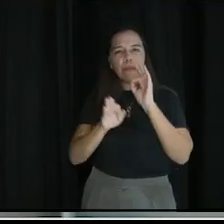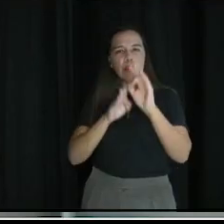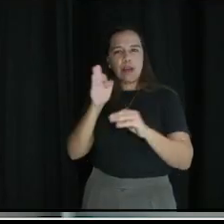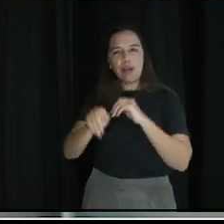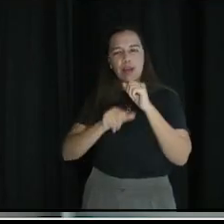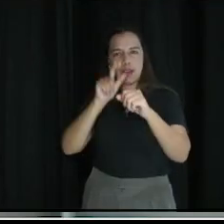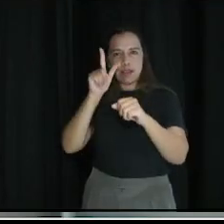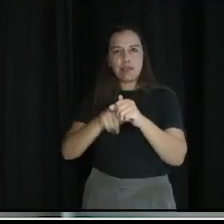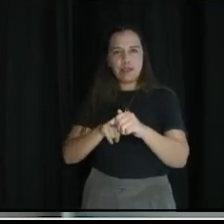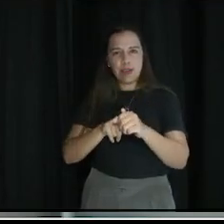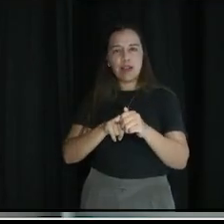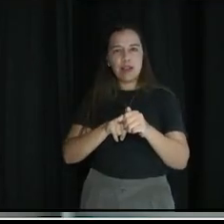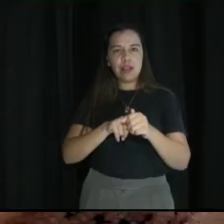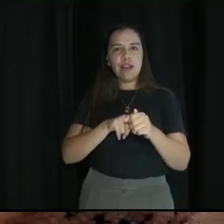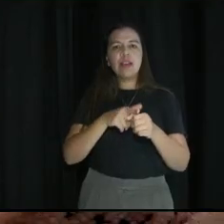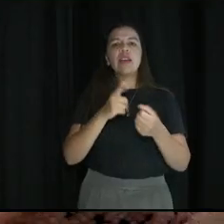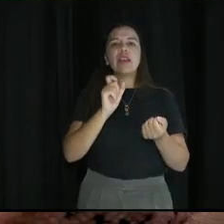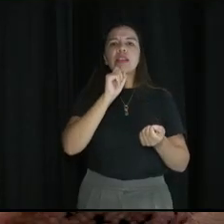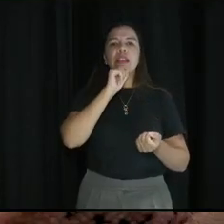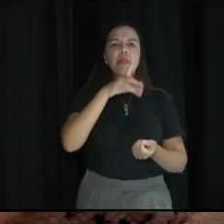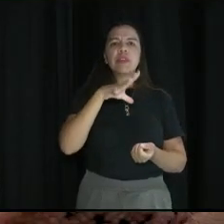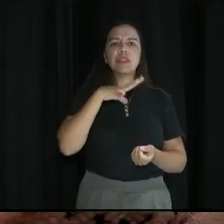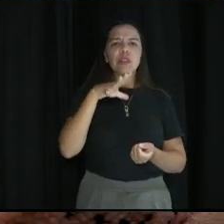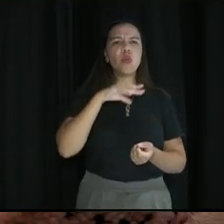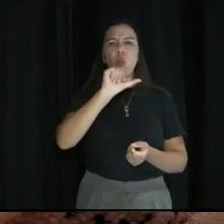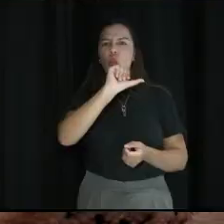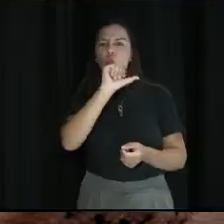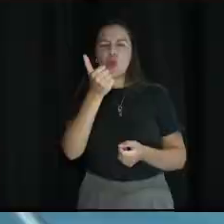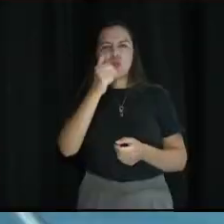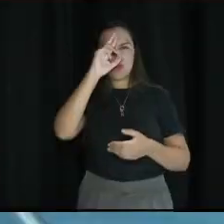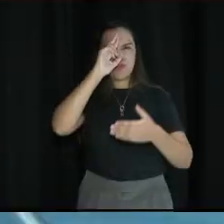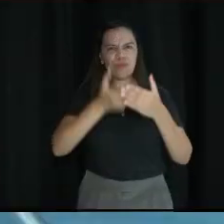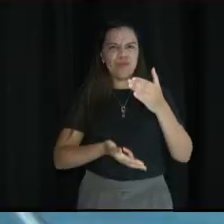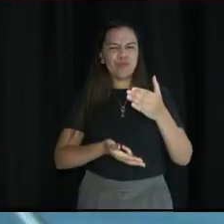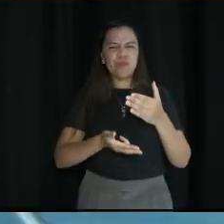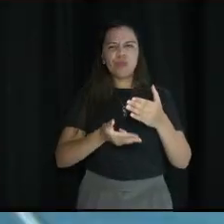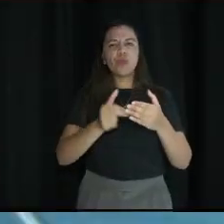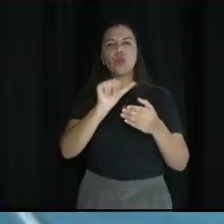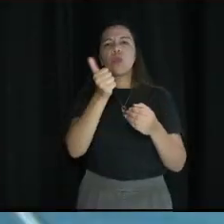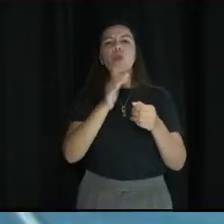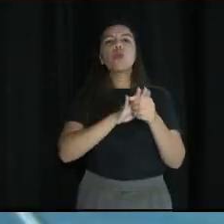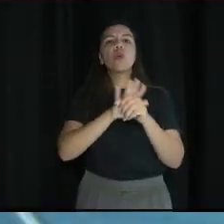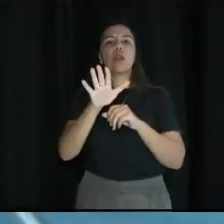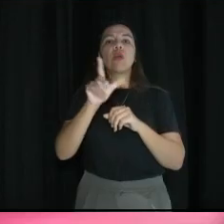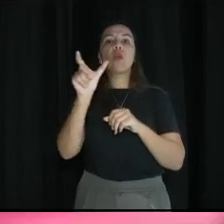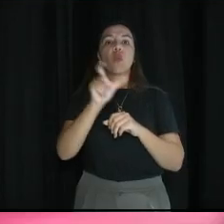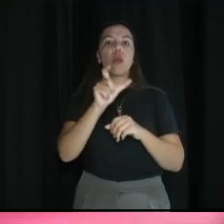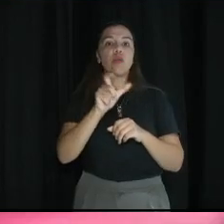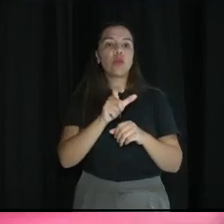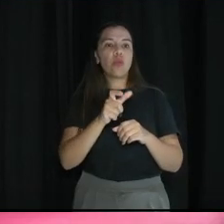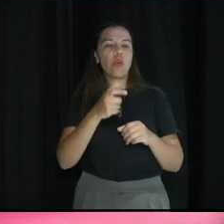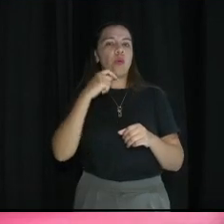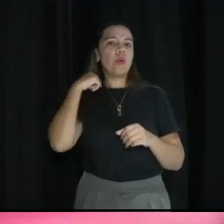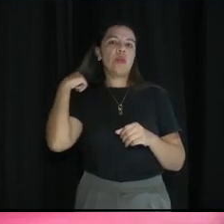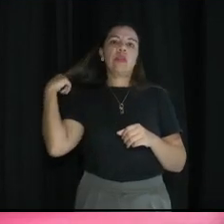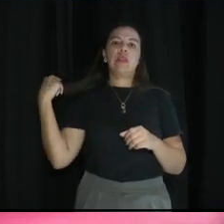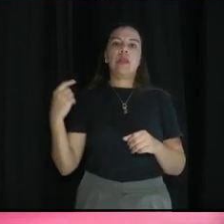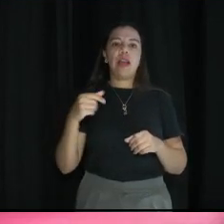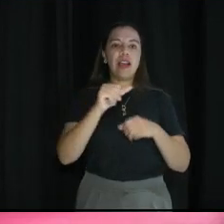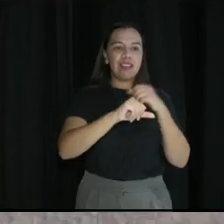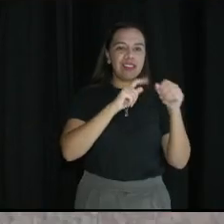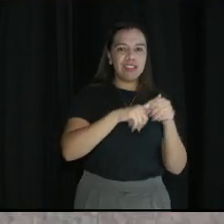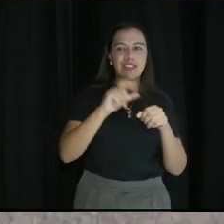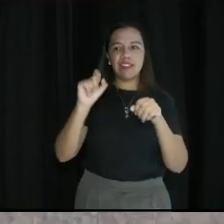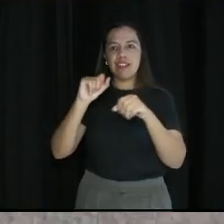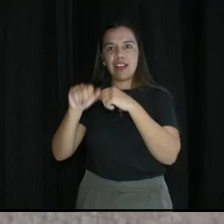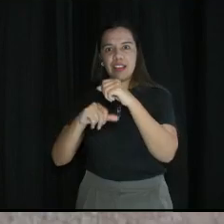equiparación y excluyentes. ¿Cuál es ese delito? Es cuando se involucran la pelea de ejemplares caninos. Nosotros